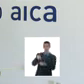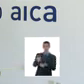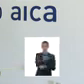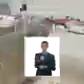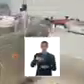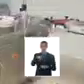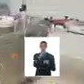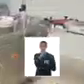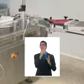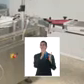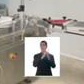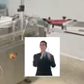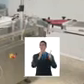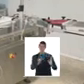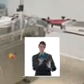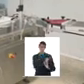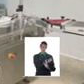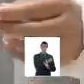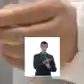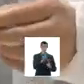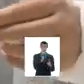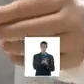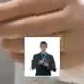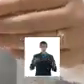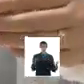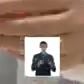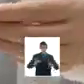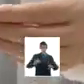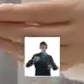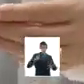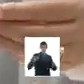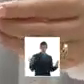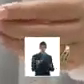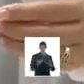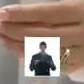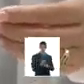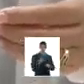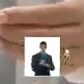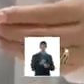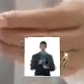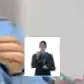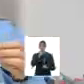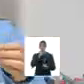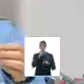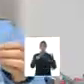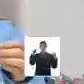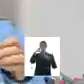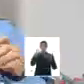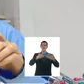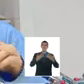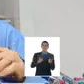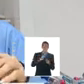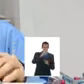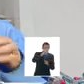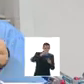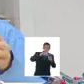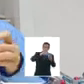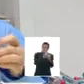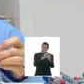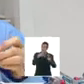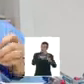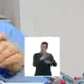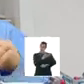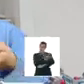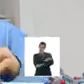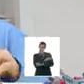para bulbos, líquidos liofilizados, con toda una recapitalización tanto de sus sistemas críticos como de su